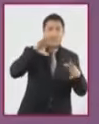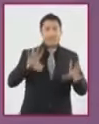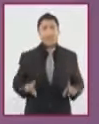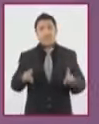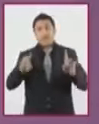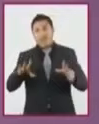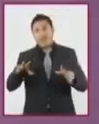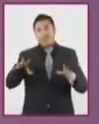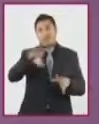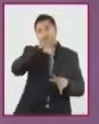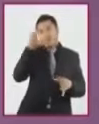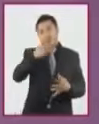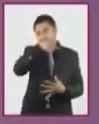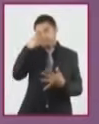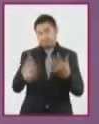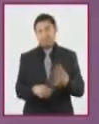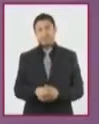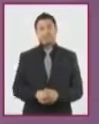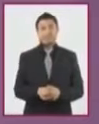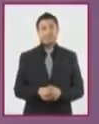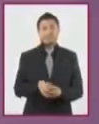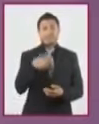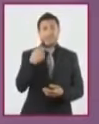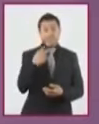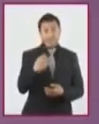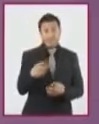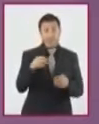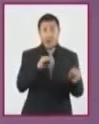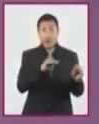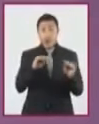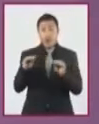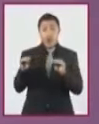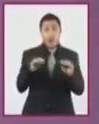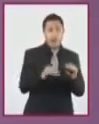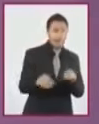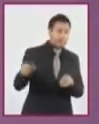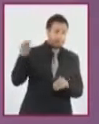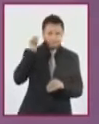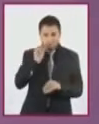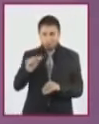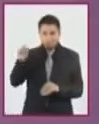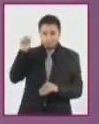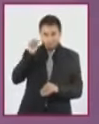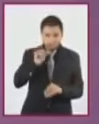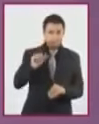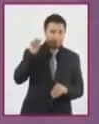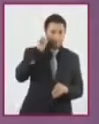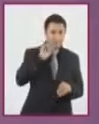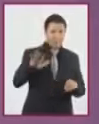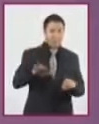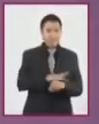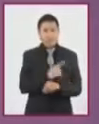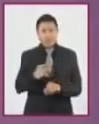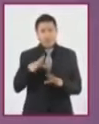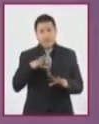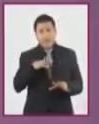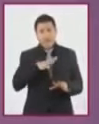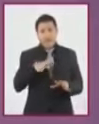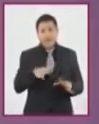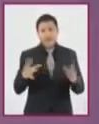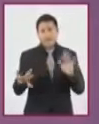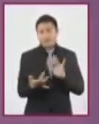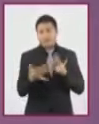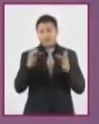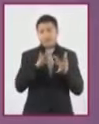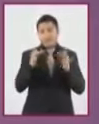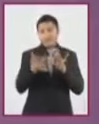relieves geográficos. Las placas tectónicas se desplazan constantemente debido a las corrientes de convección que se encuentran